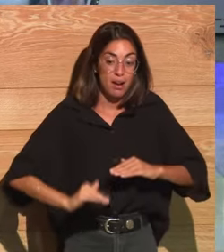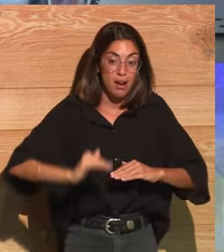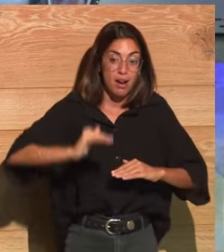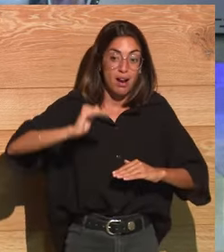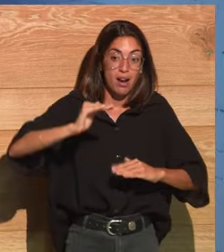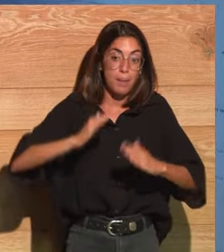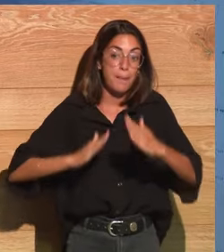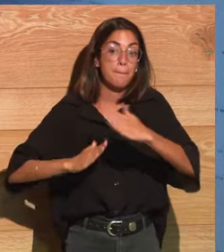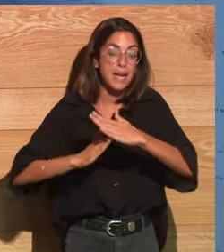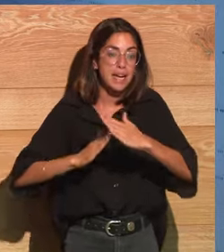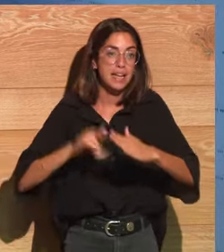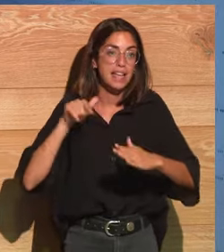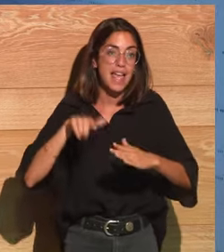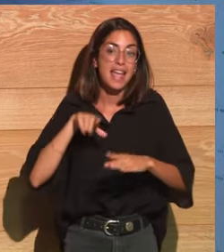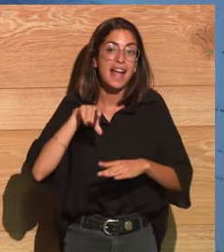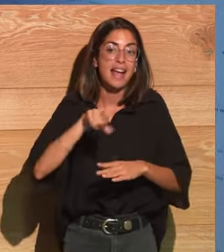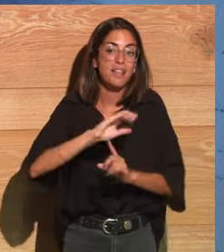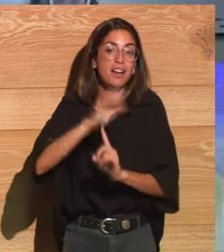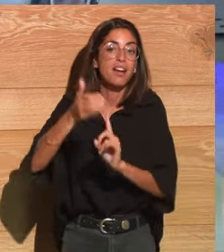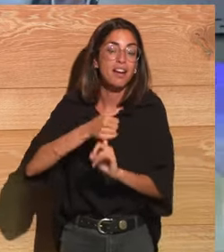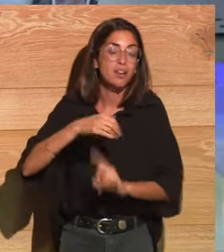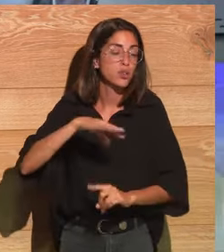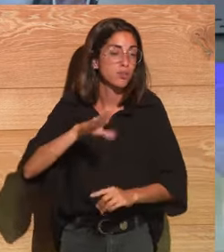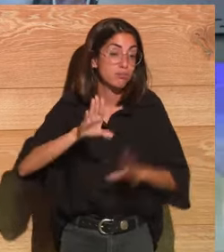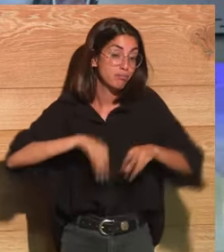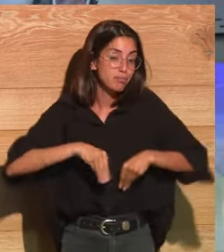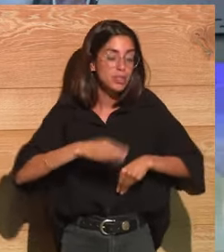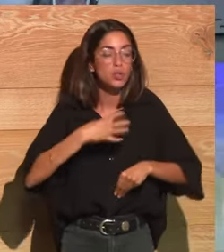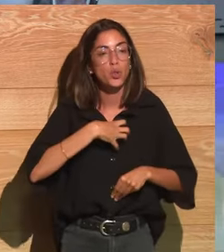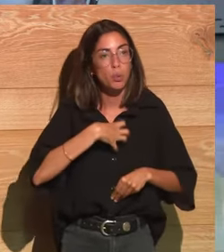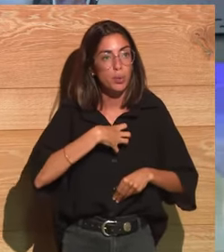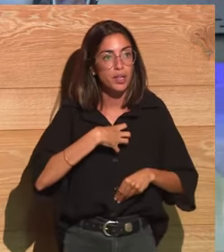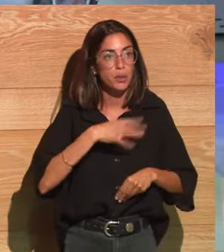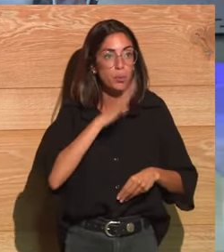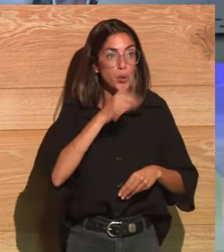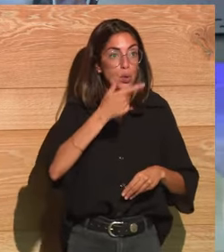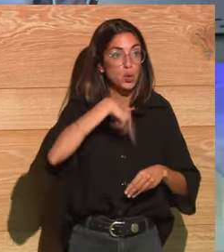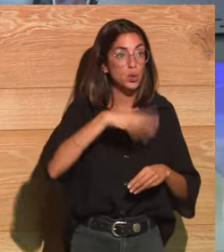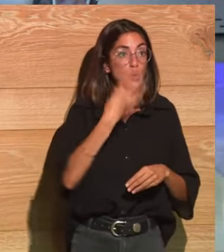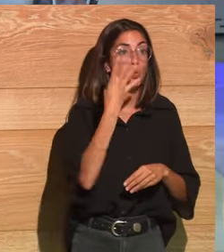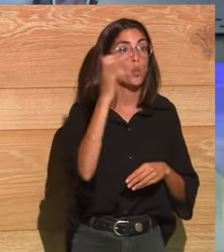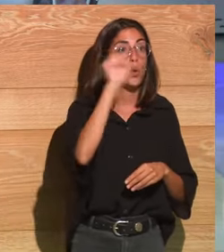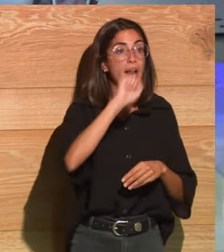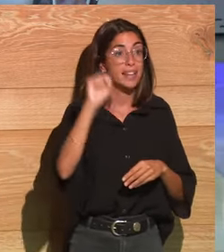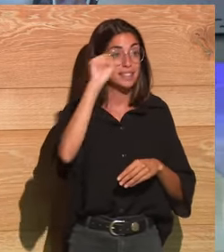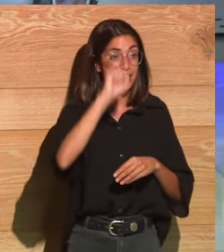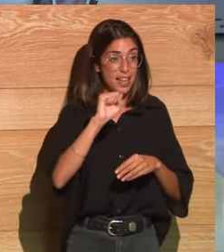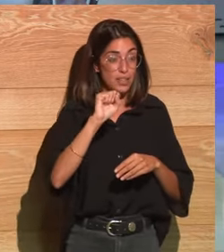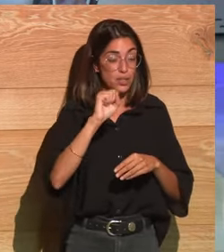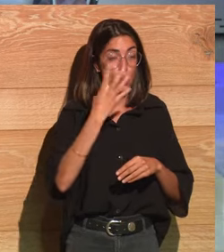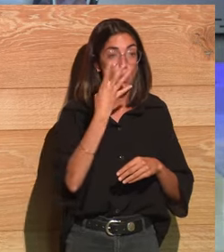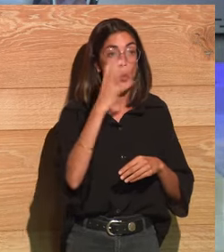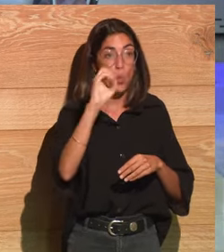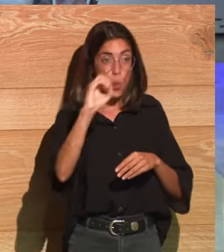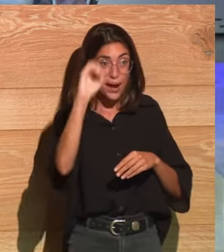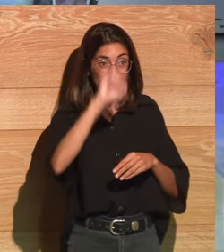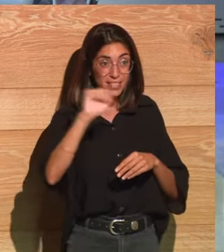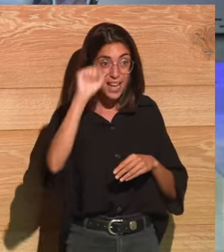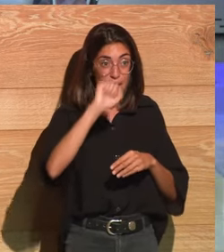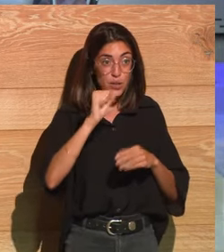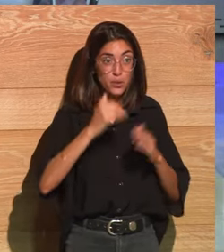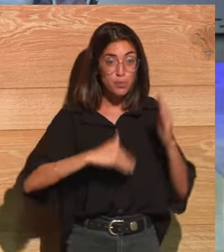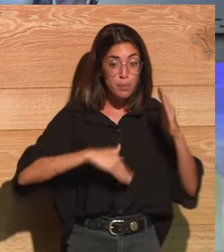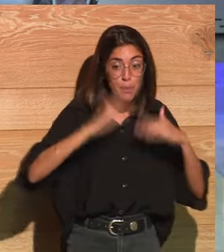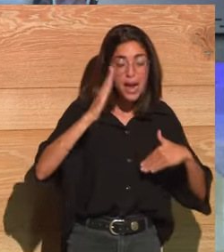nosotros vivimos muchos años. Vivimos además, voy a decir, hasta 40 años más de lo que es normal, entre comillas, para un primate, es decir, los